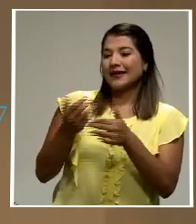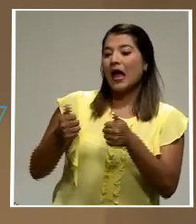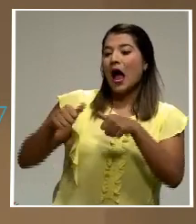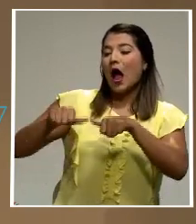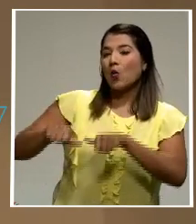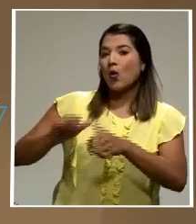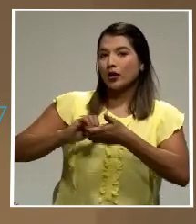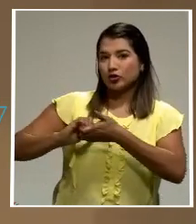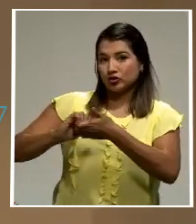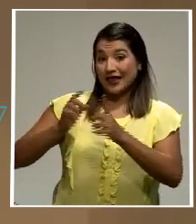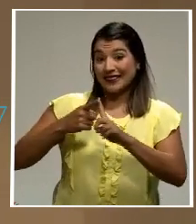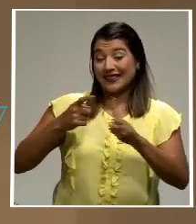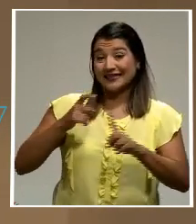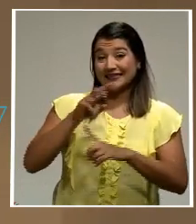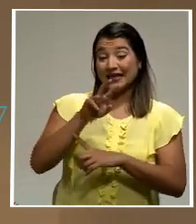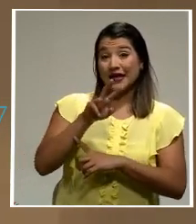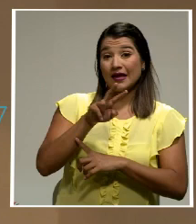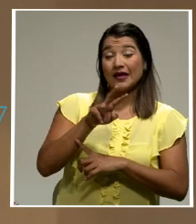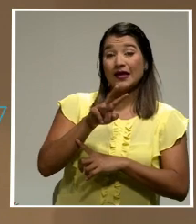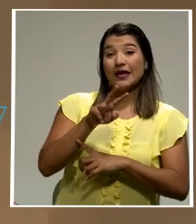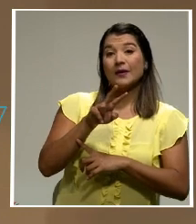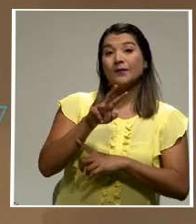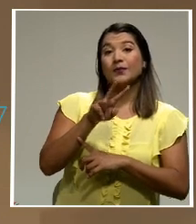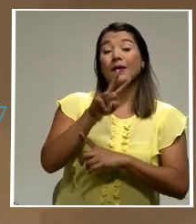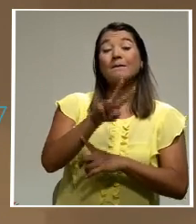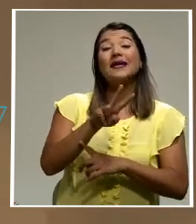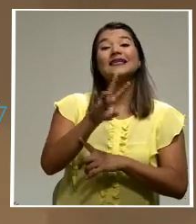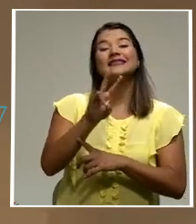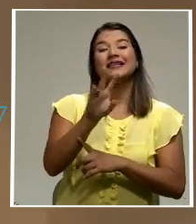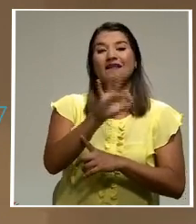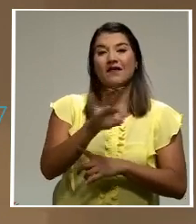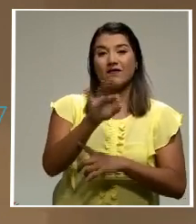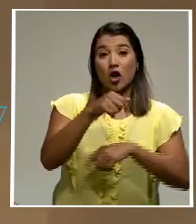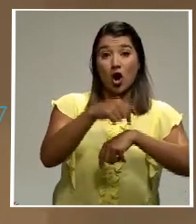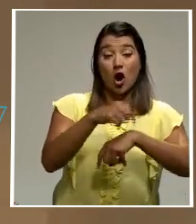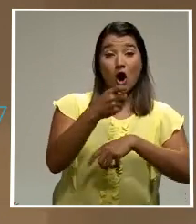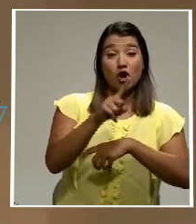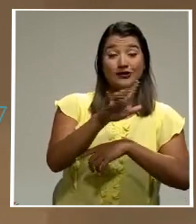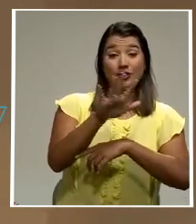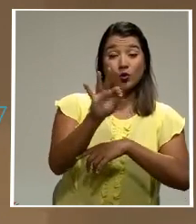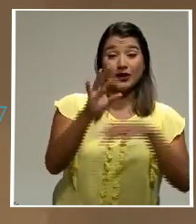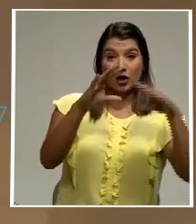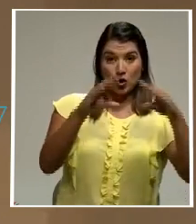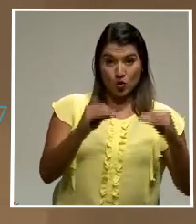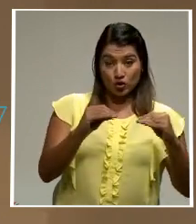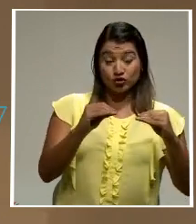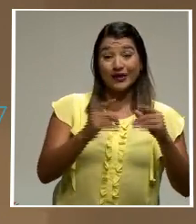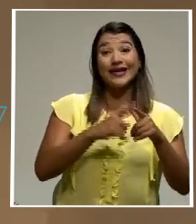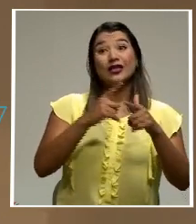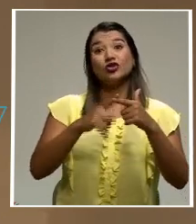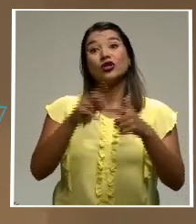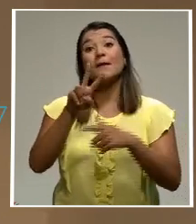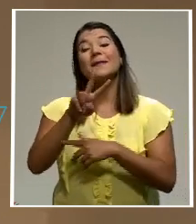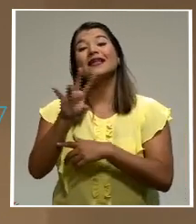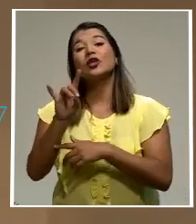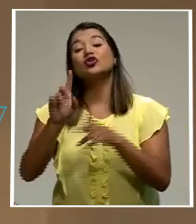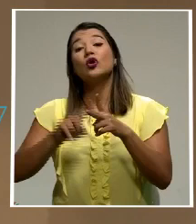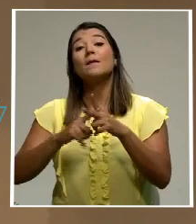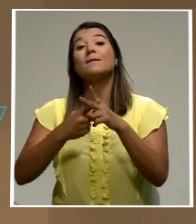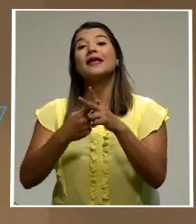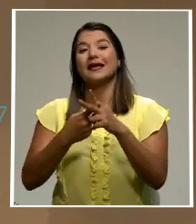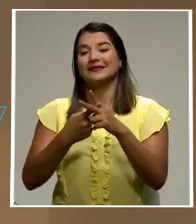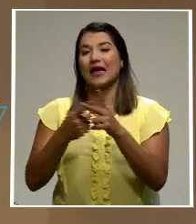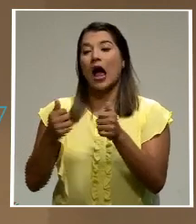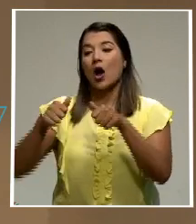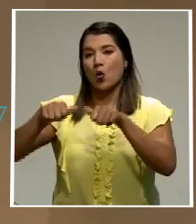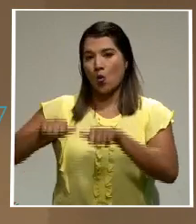el 27 de febrero 11:59 se vence el contrato, a 0 horas empieza a regir un convenio de cooperación entre las dos